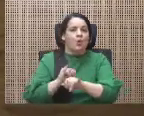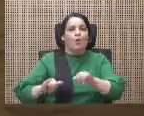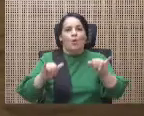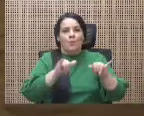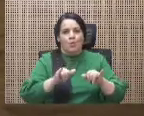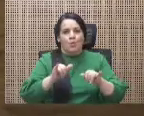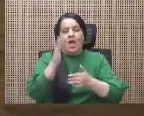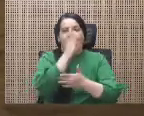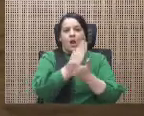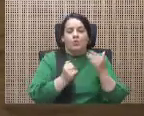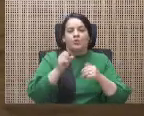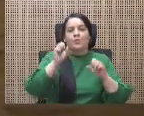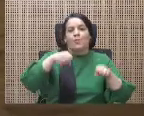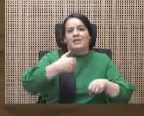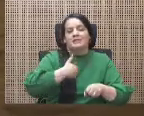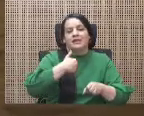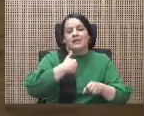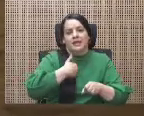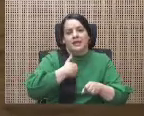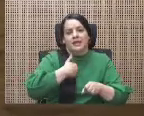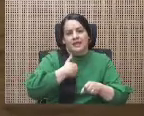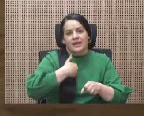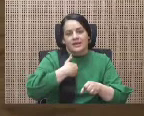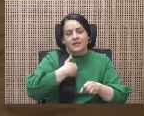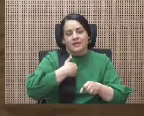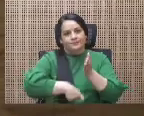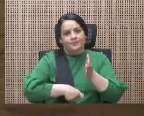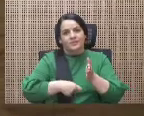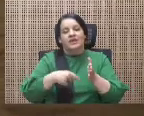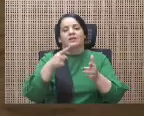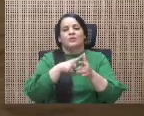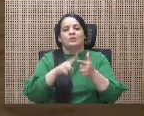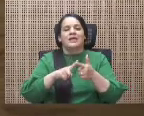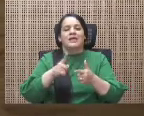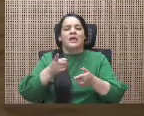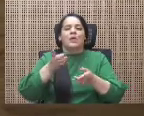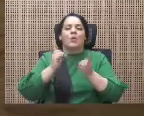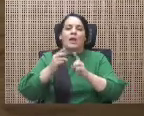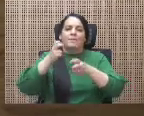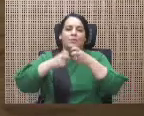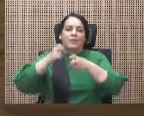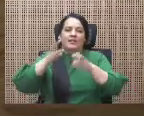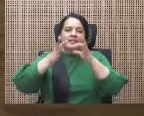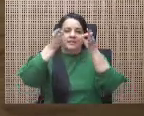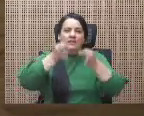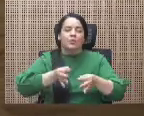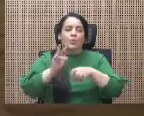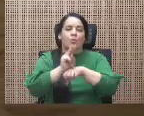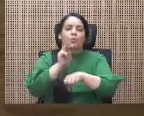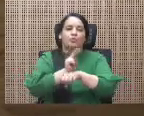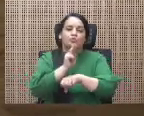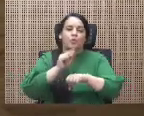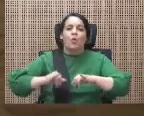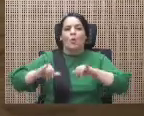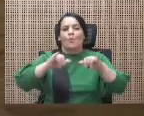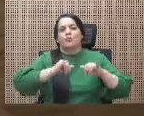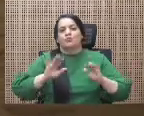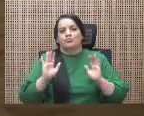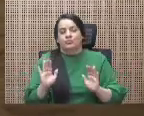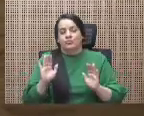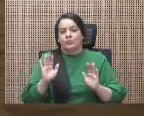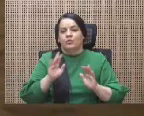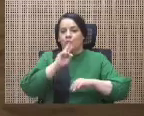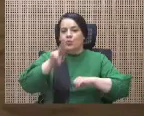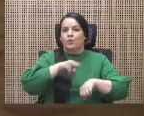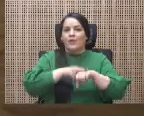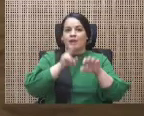estar gravados. ¿Cuál es el problema? La determinación de qué es el uso común. Porque lo más normal es